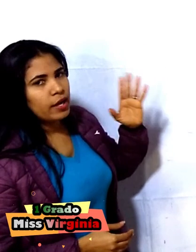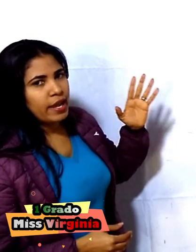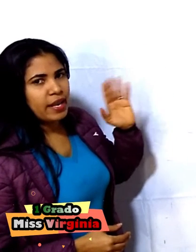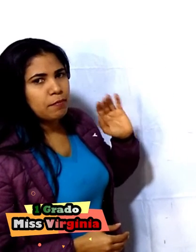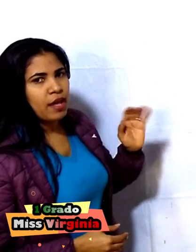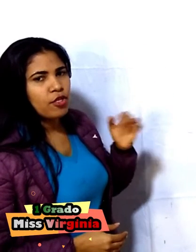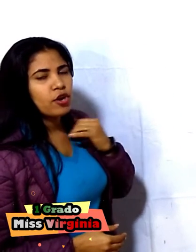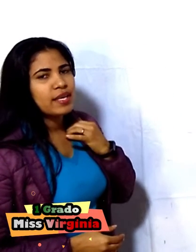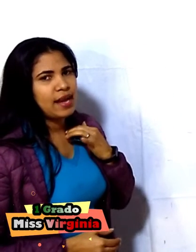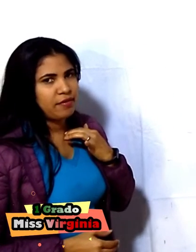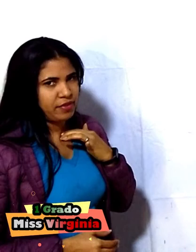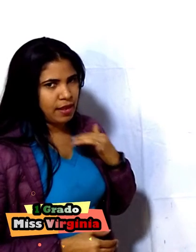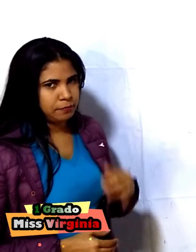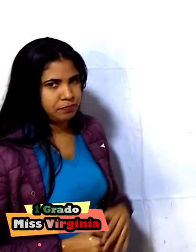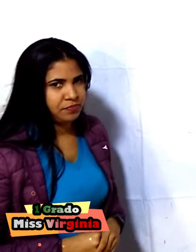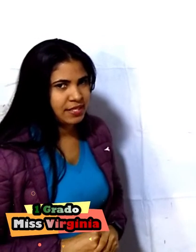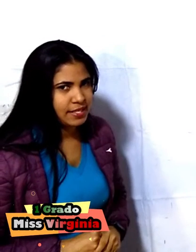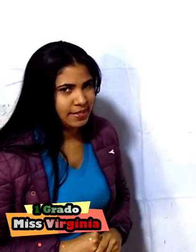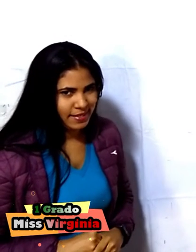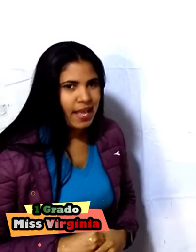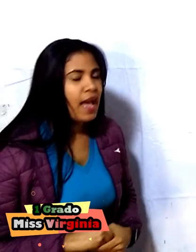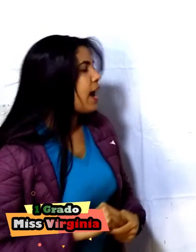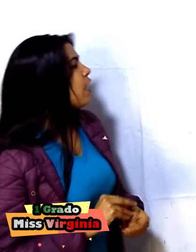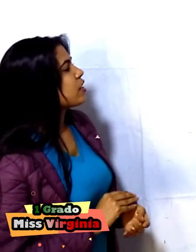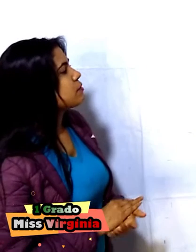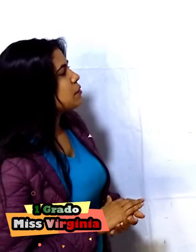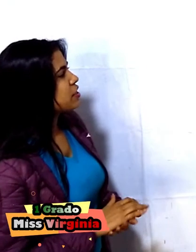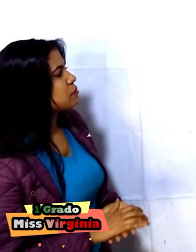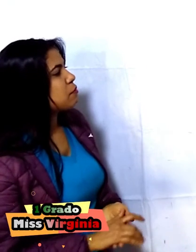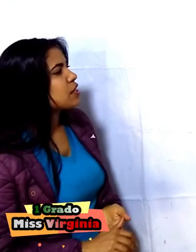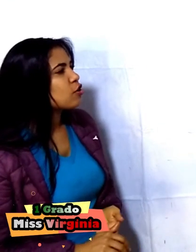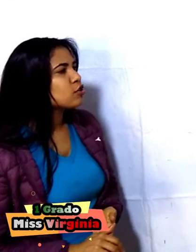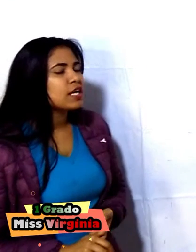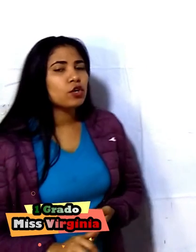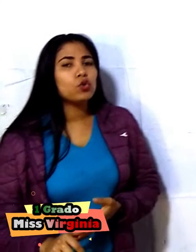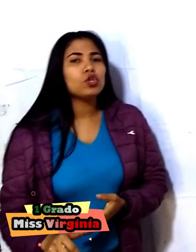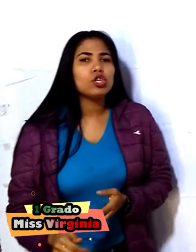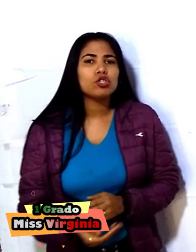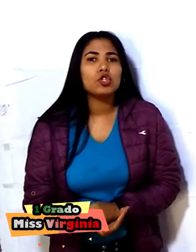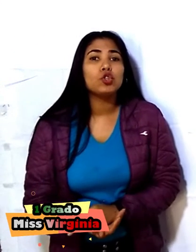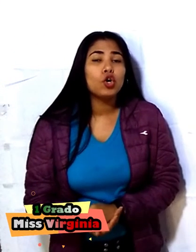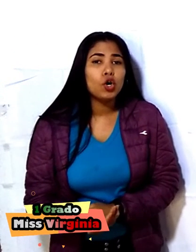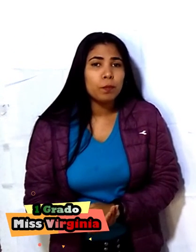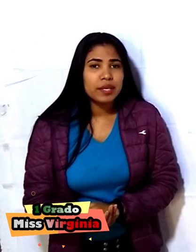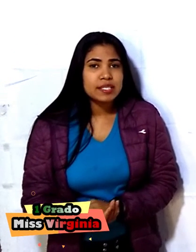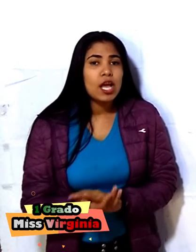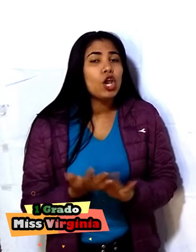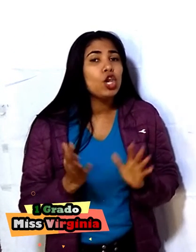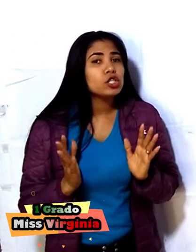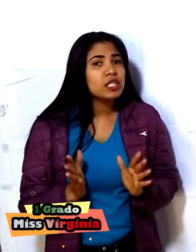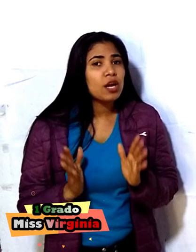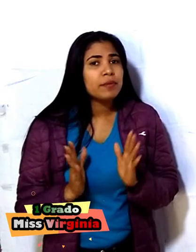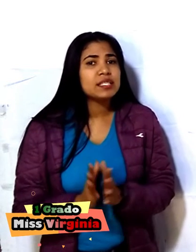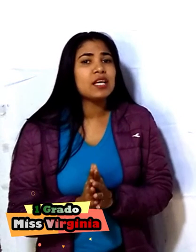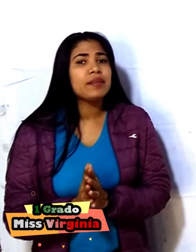inicio, en el medio y al final. Ahora, mis amores, vamos a conocer unos nombres.